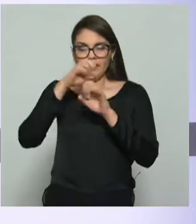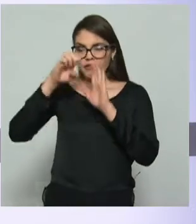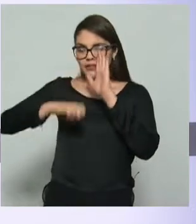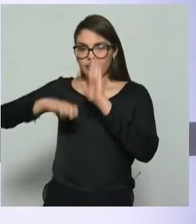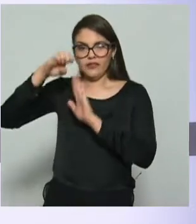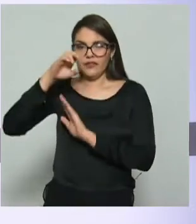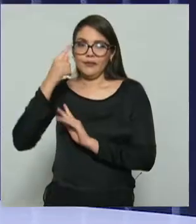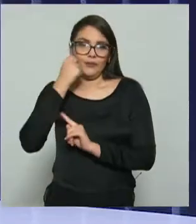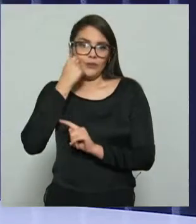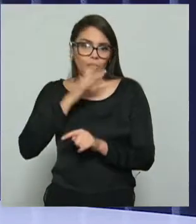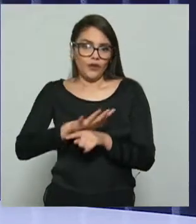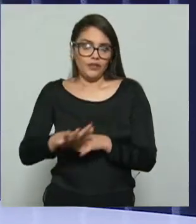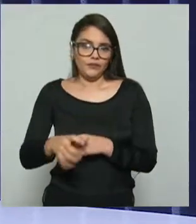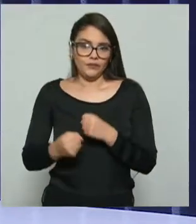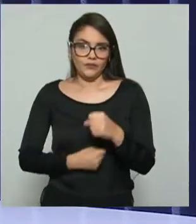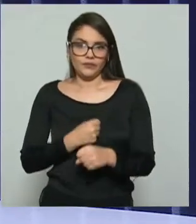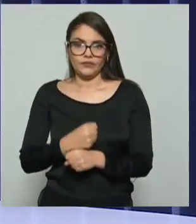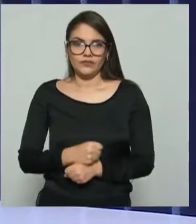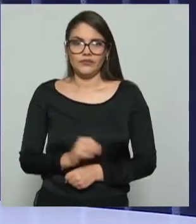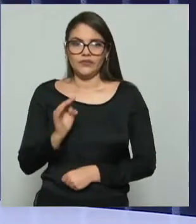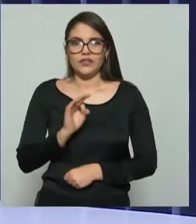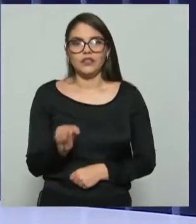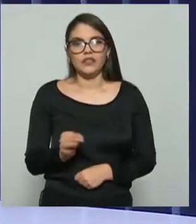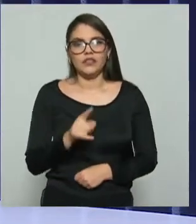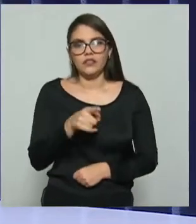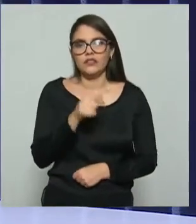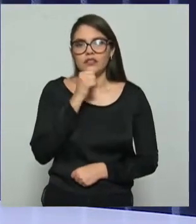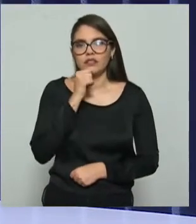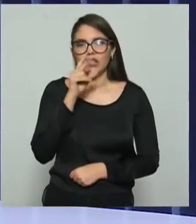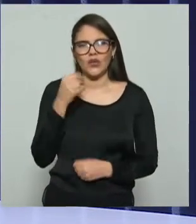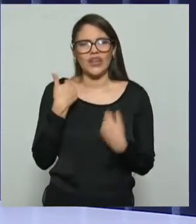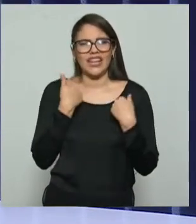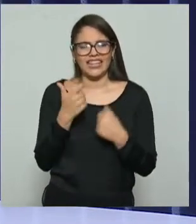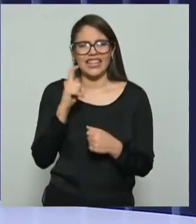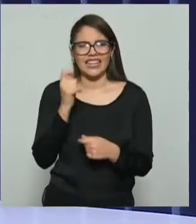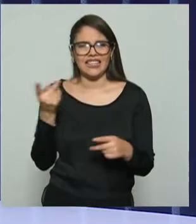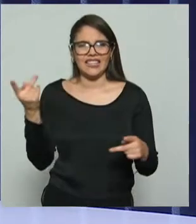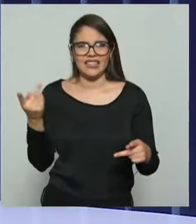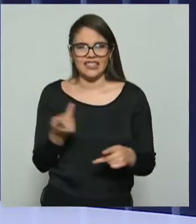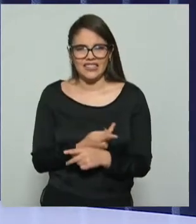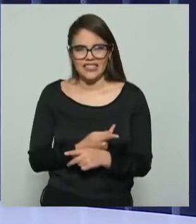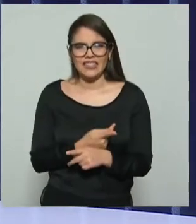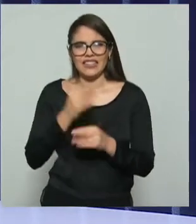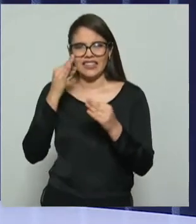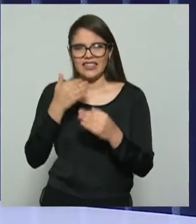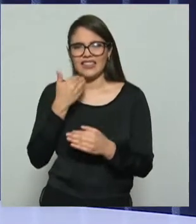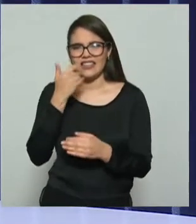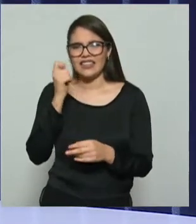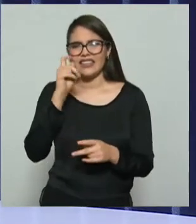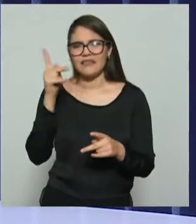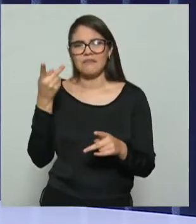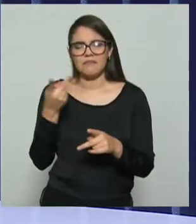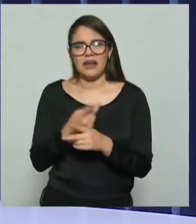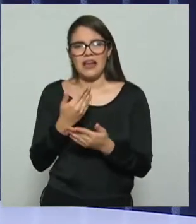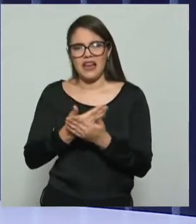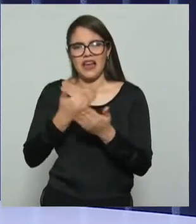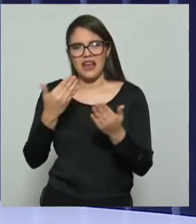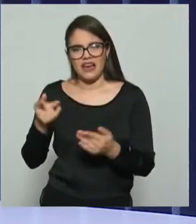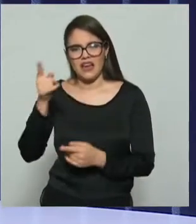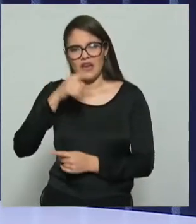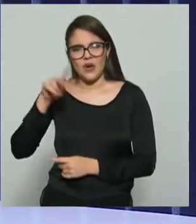usted, si usted todavía no ha comprendido, no ha entendido, no ha tenido información certera, adecuada sobre lo que está ocurriendo en la